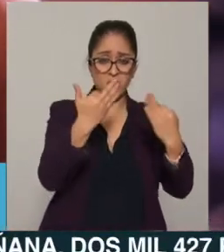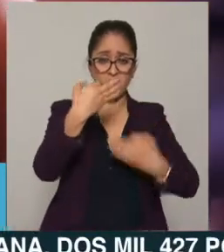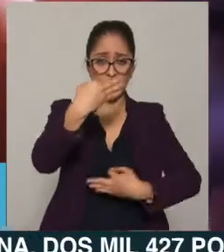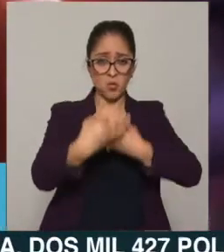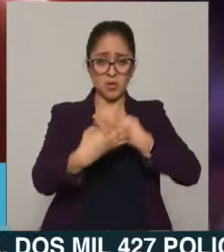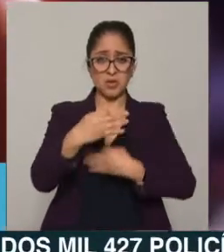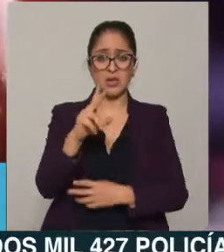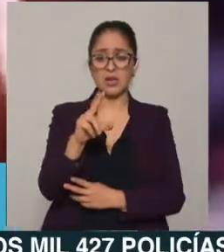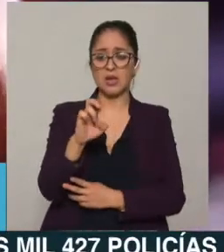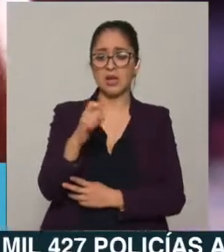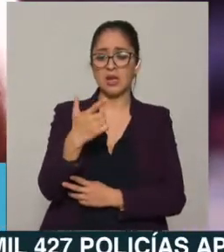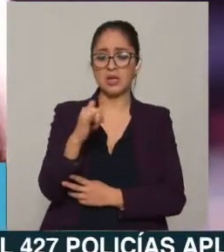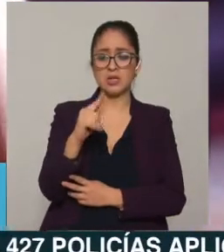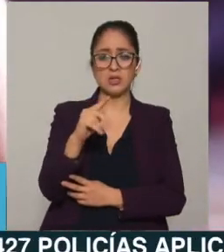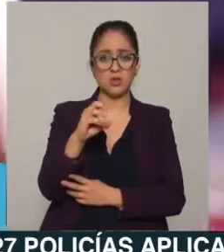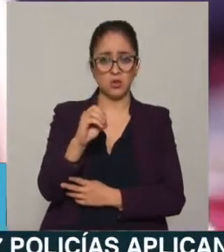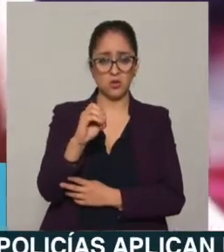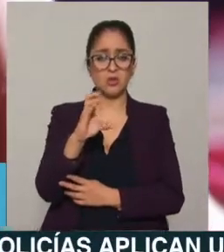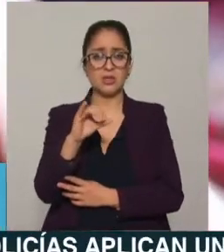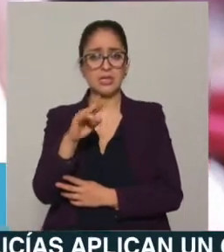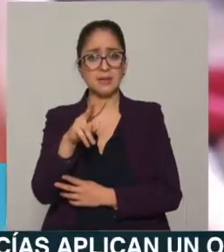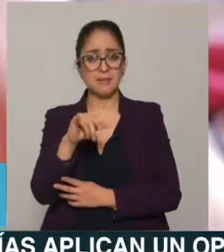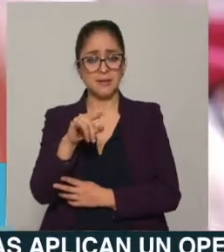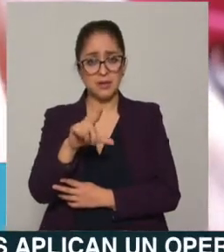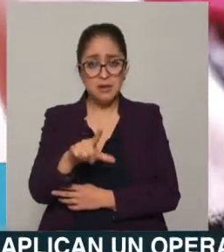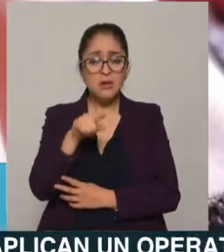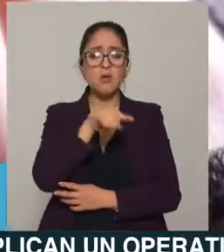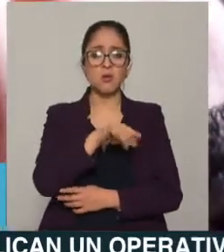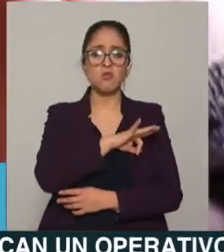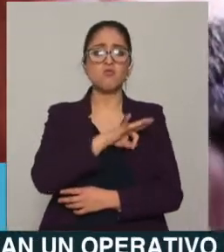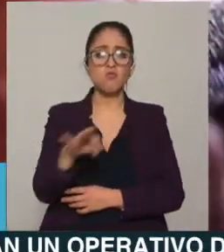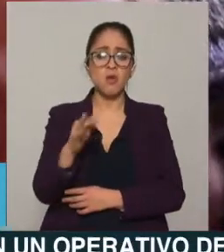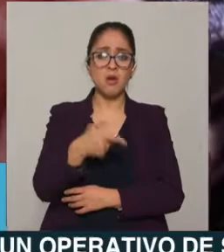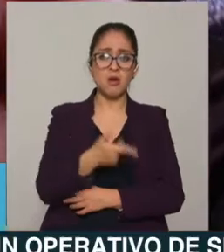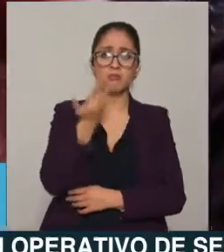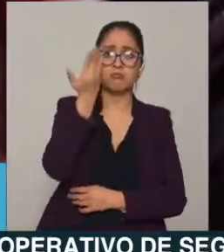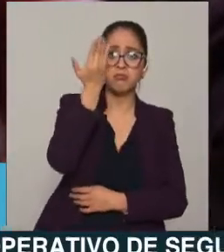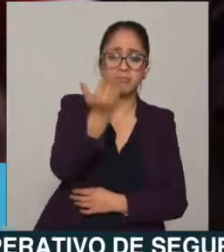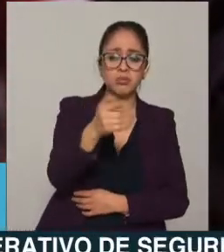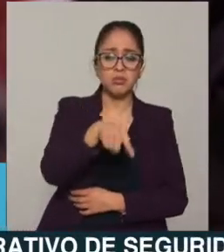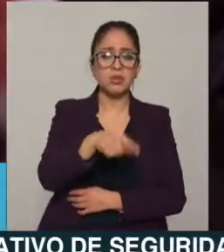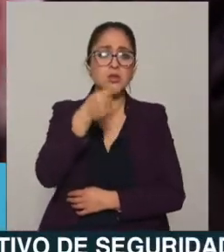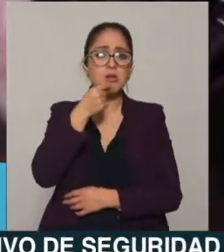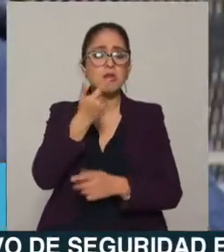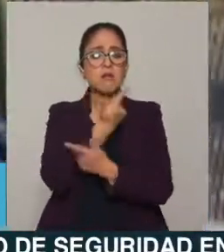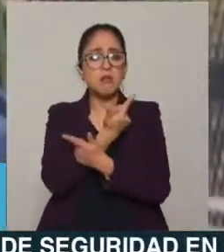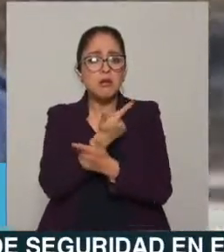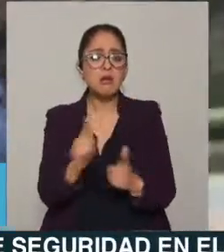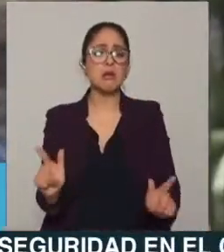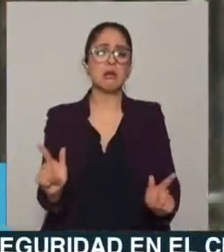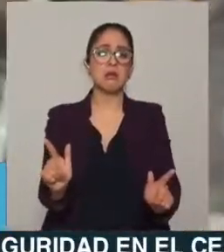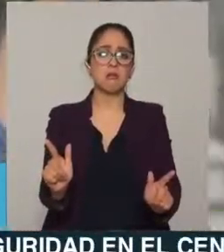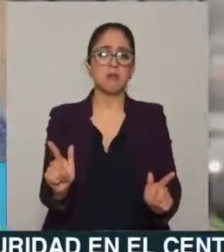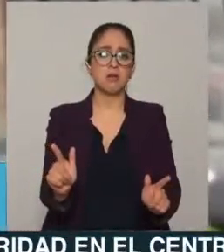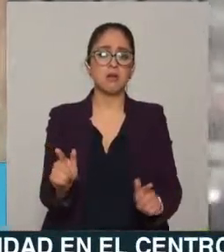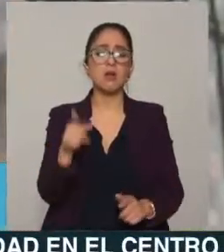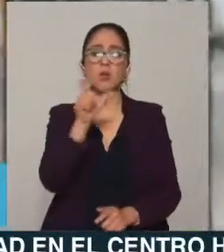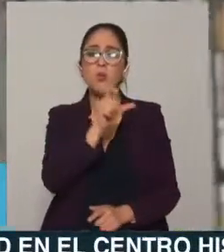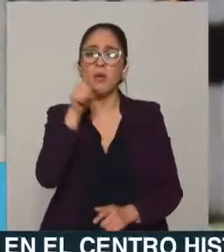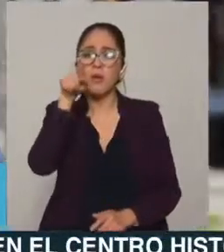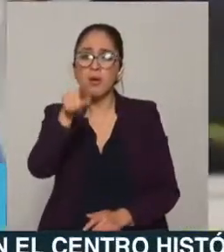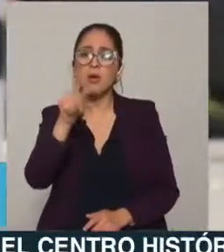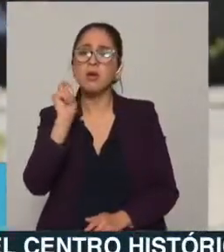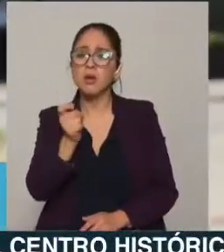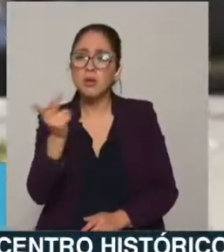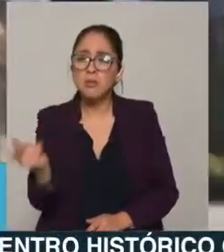registro civil pueda realizar la petición de manera libre ante la pregunta expresa